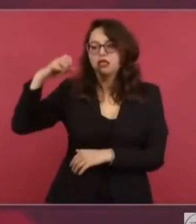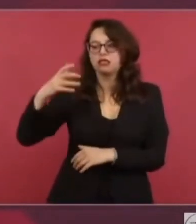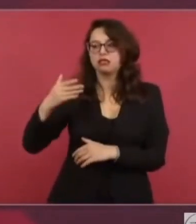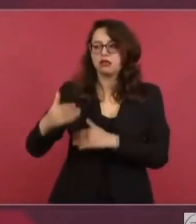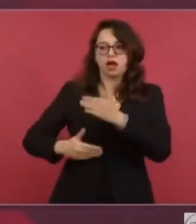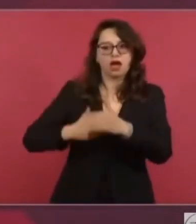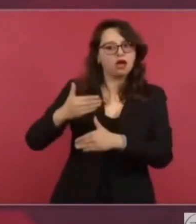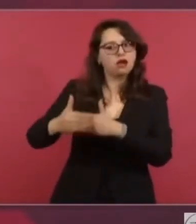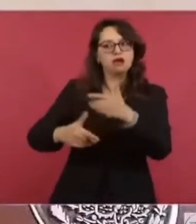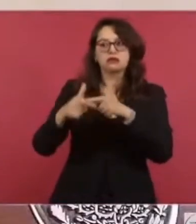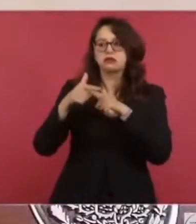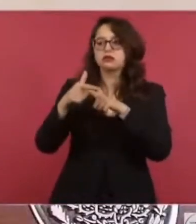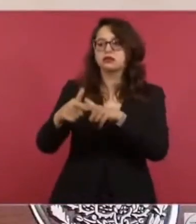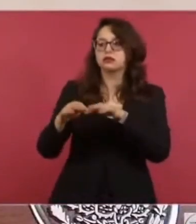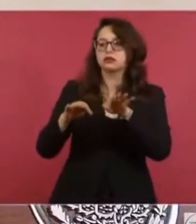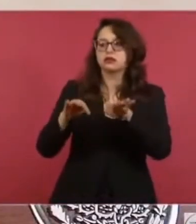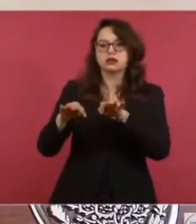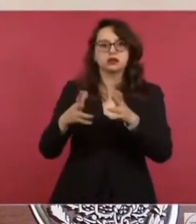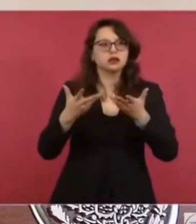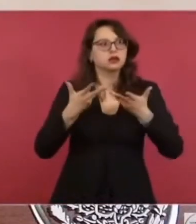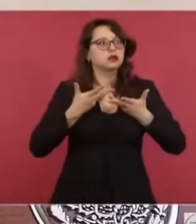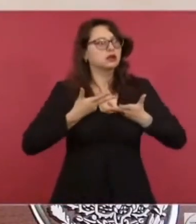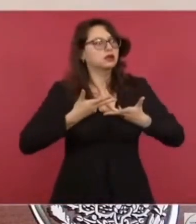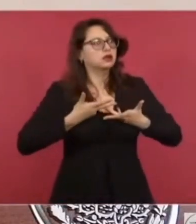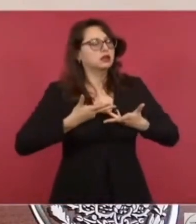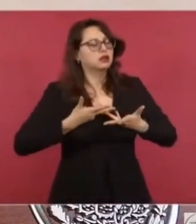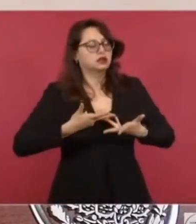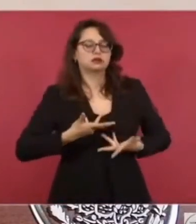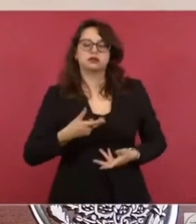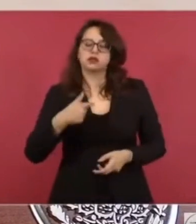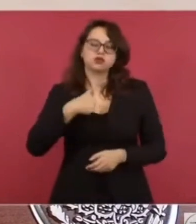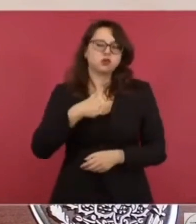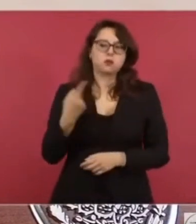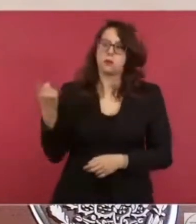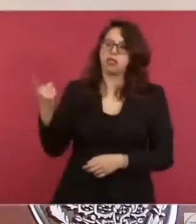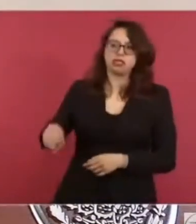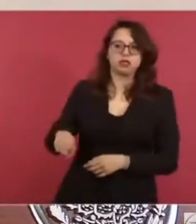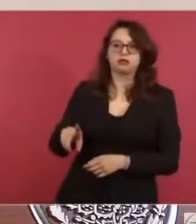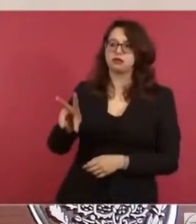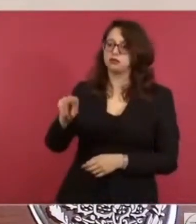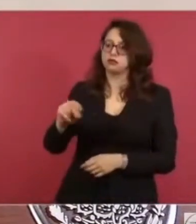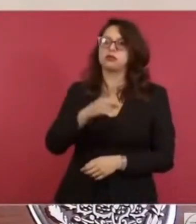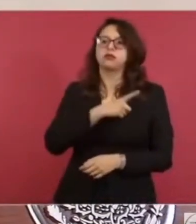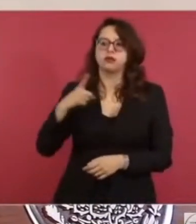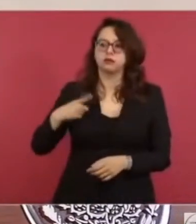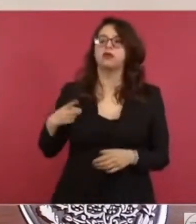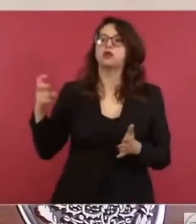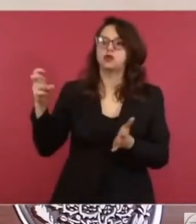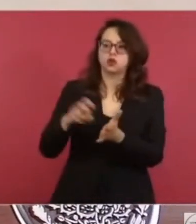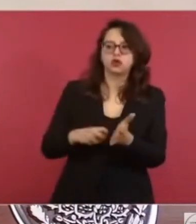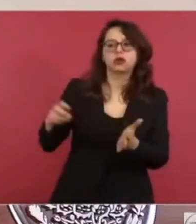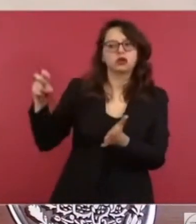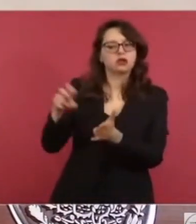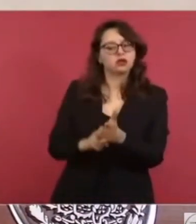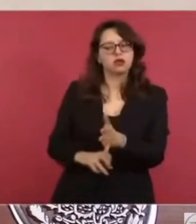al licenciado Bartlett para que se corrigiera